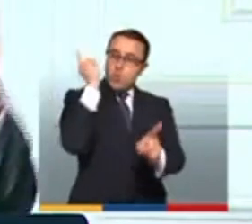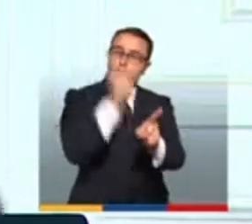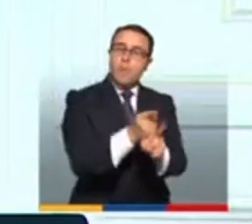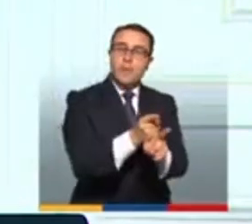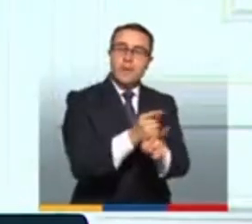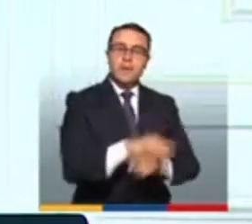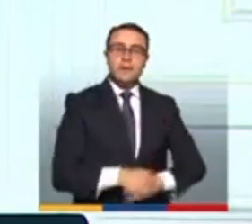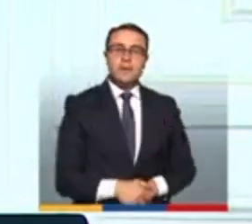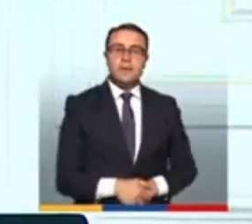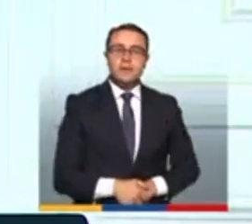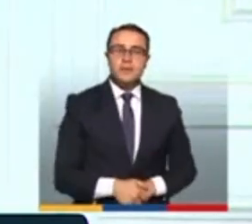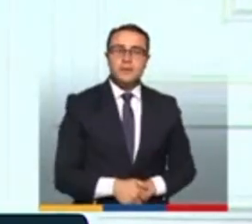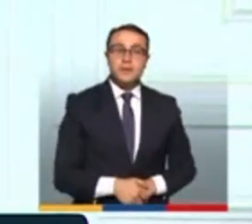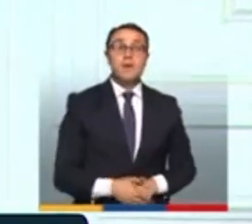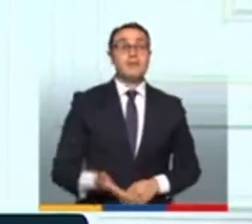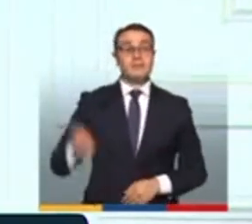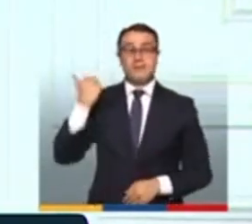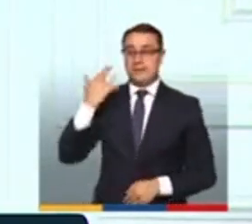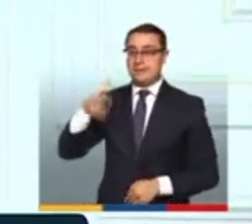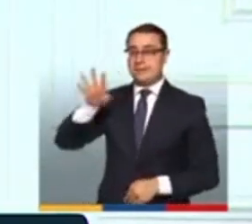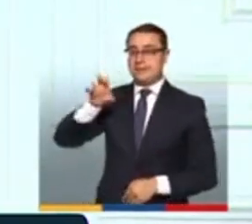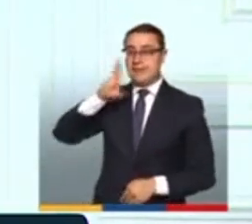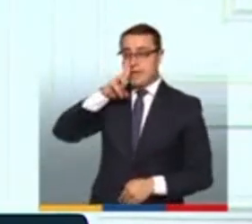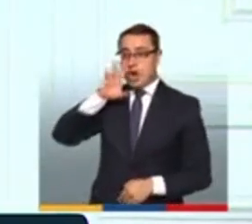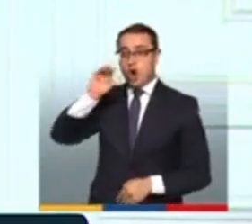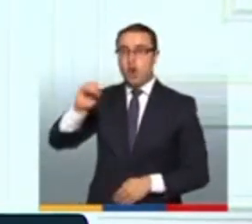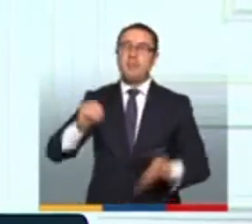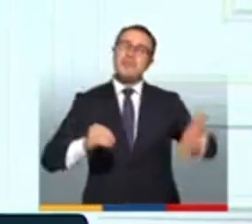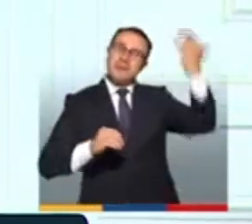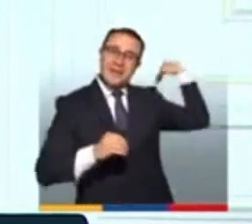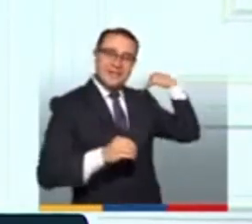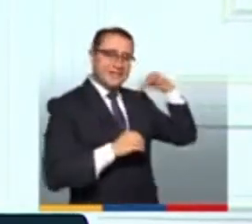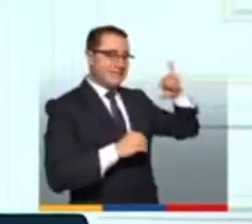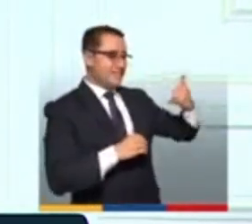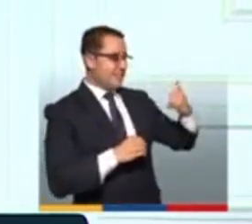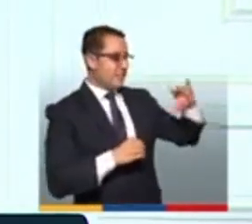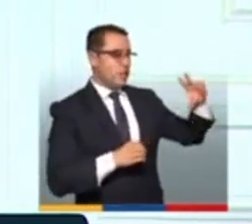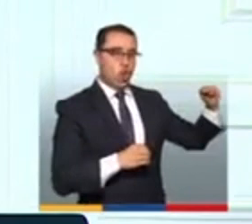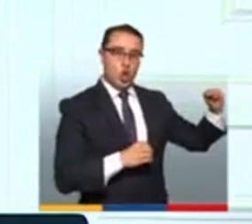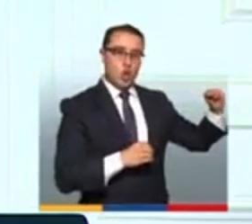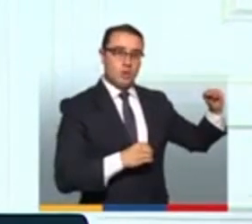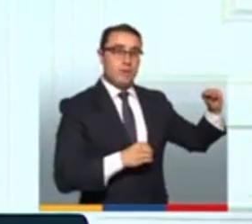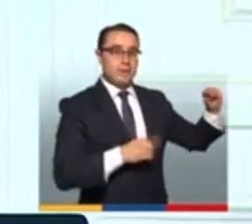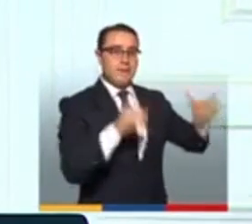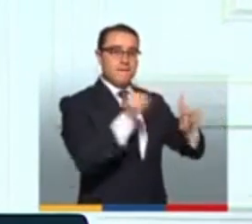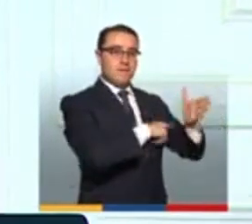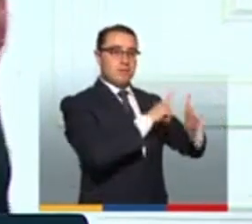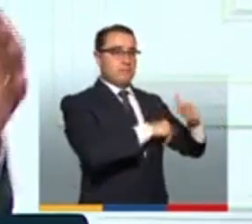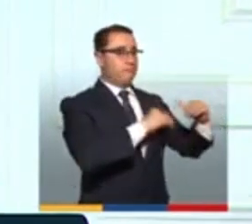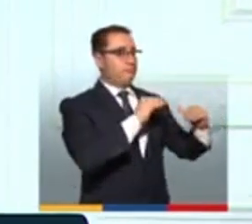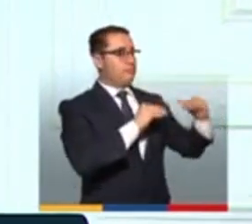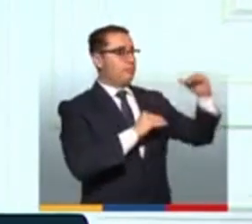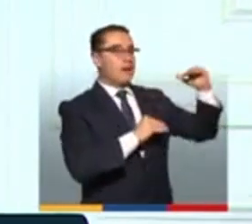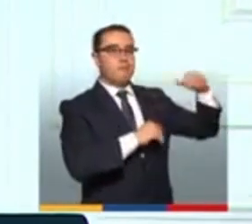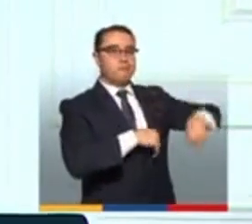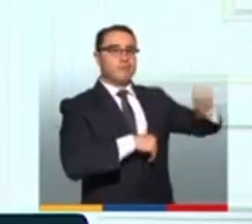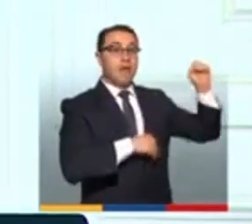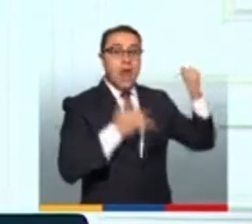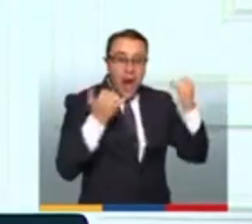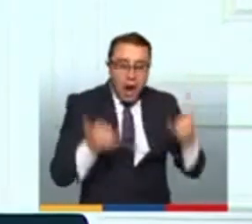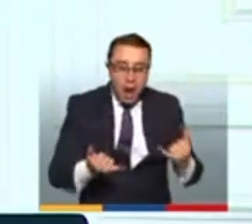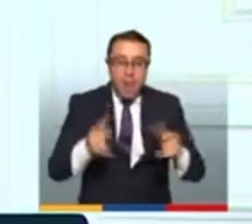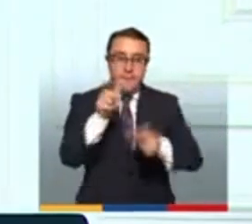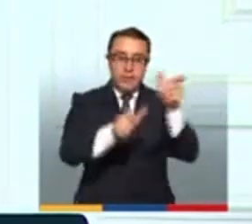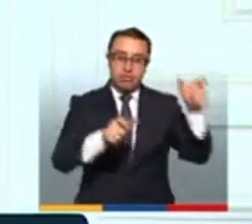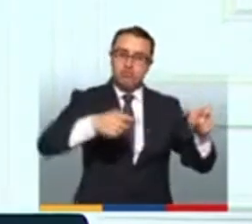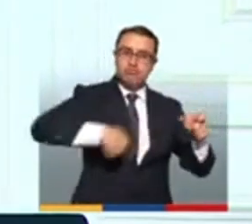el 19 de junio, a diferencia del plebiscito anterior, fue quienes consideran que hay que cumplir el acuerdo